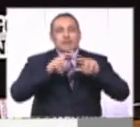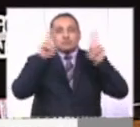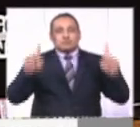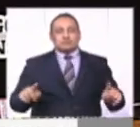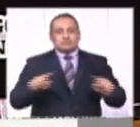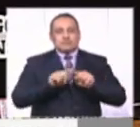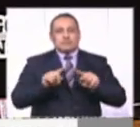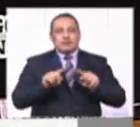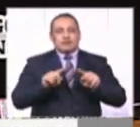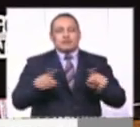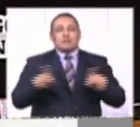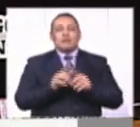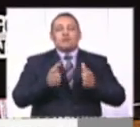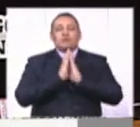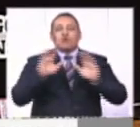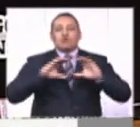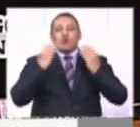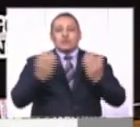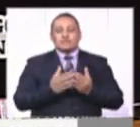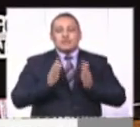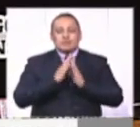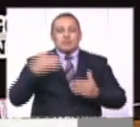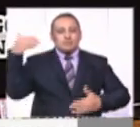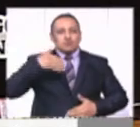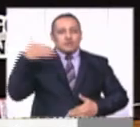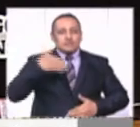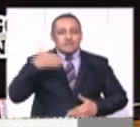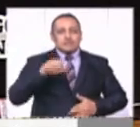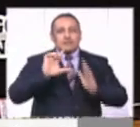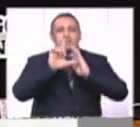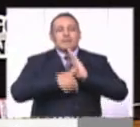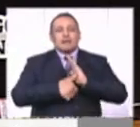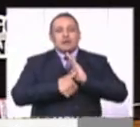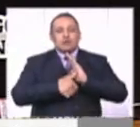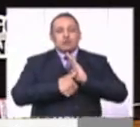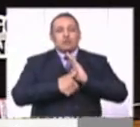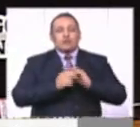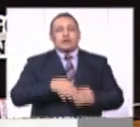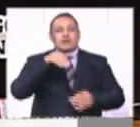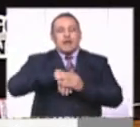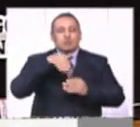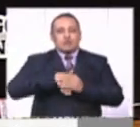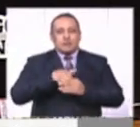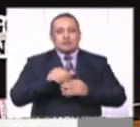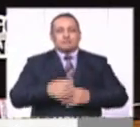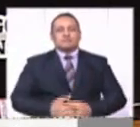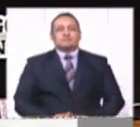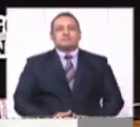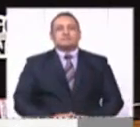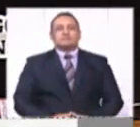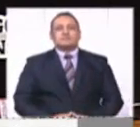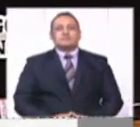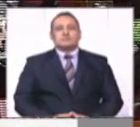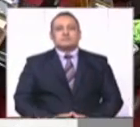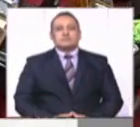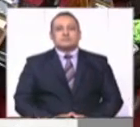sistema señores congresistas sírvanse marcar su asistencia para proceder a